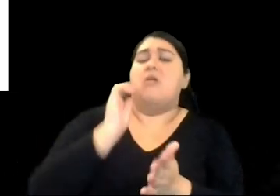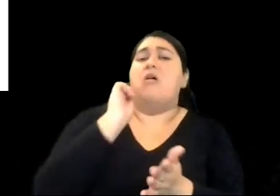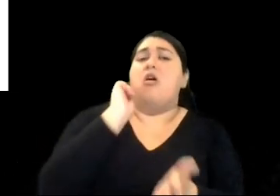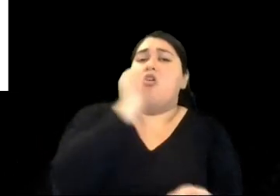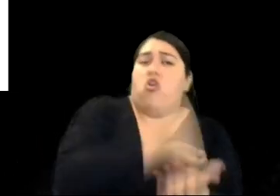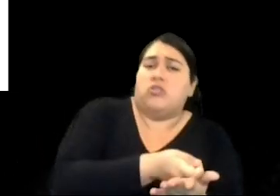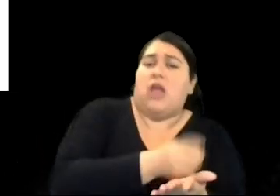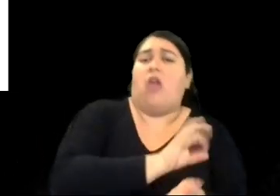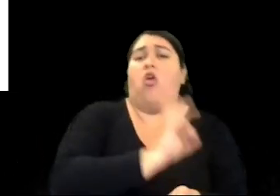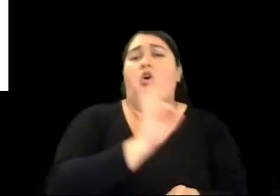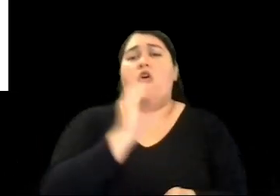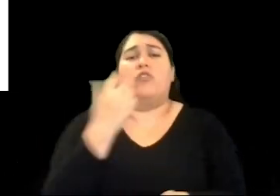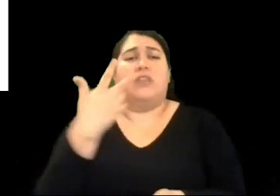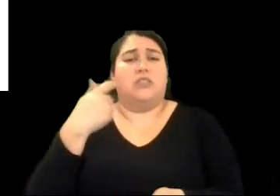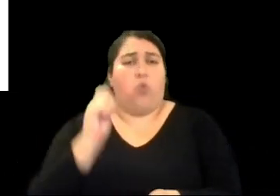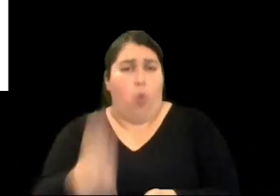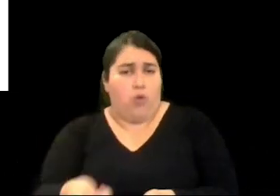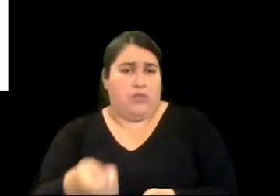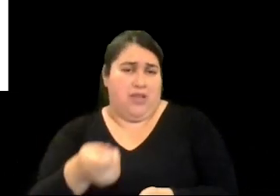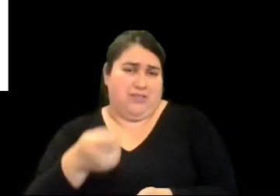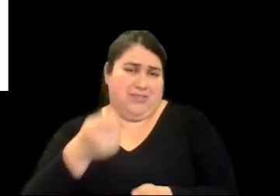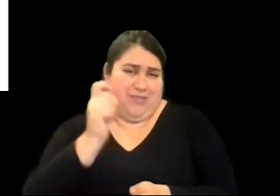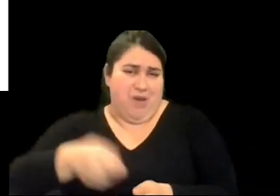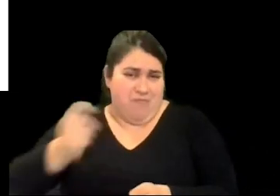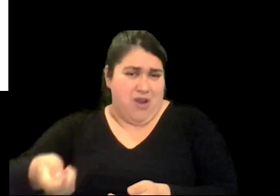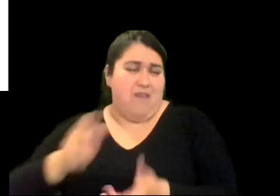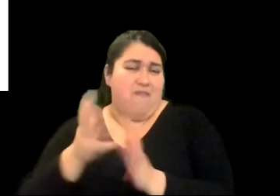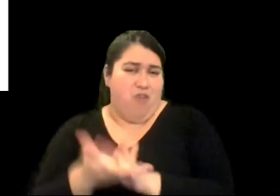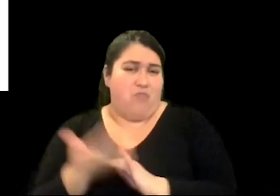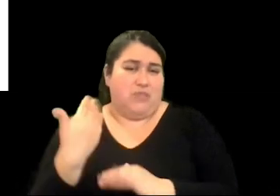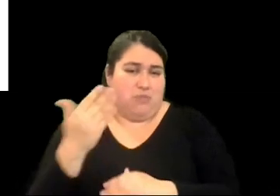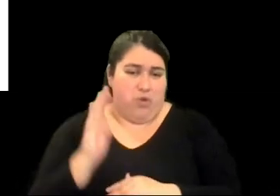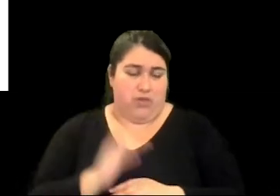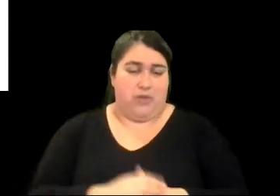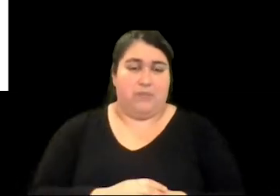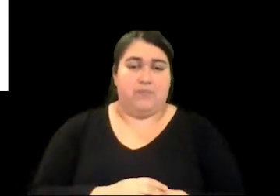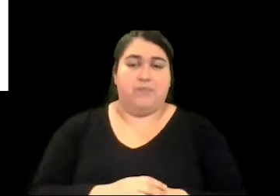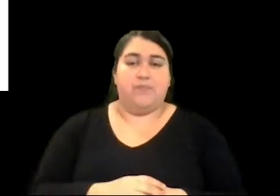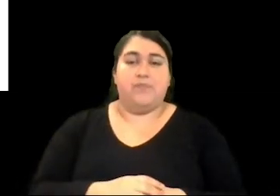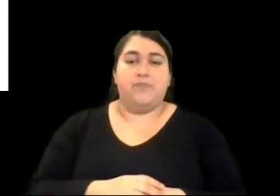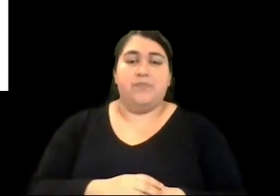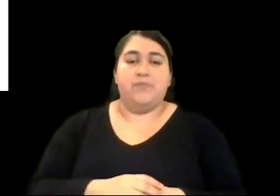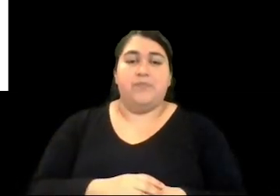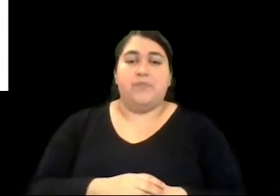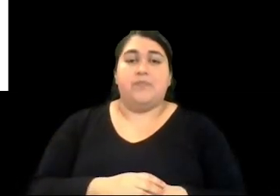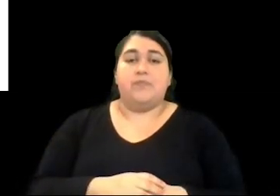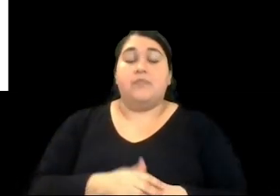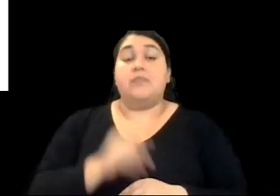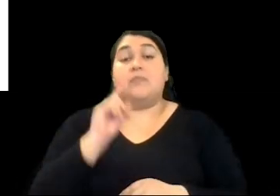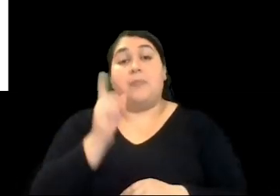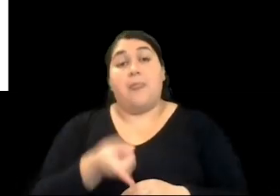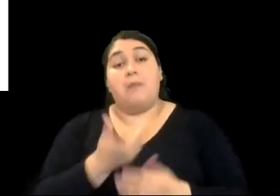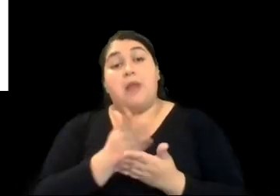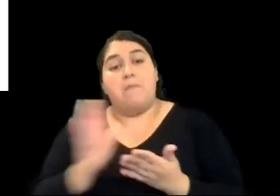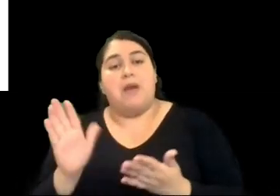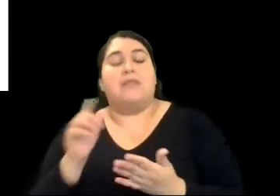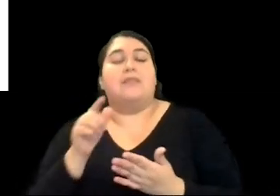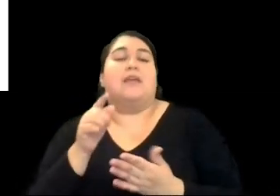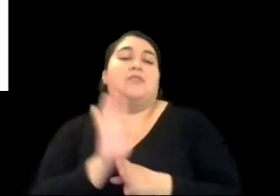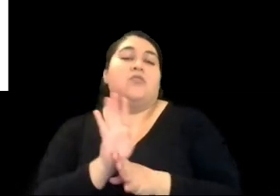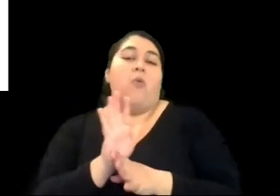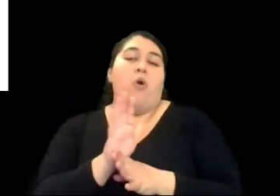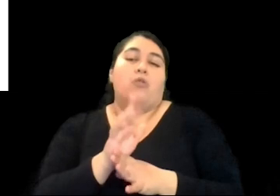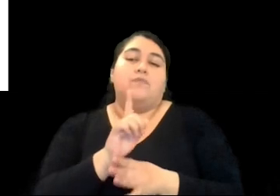cuotas. Estas son las formas de pago que tiene la refinanciación. Y también tendrá una condonación de